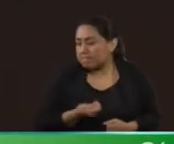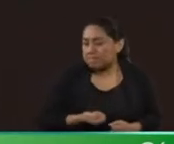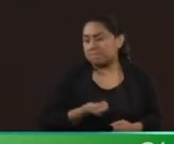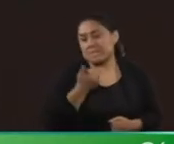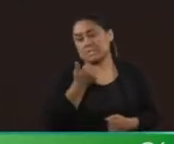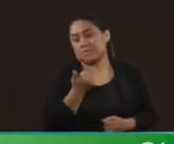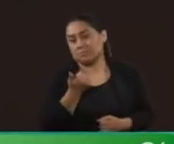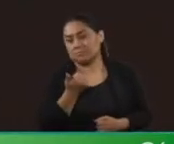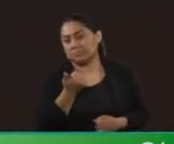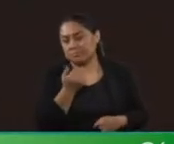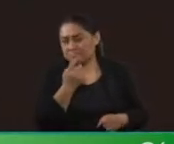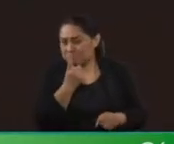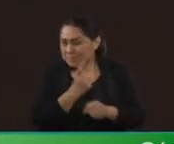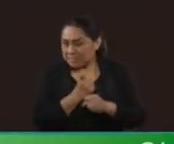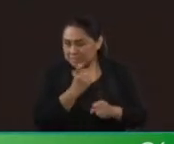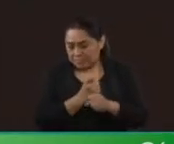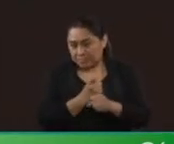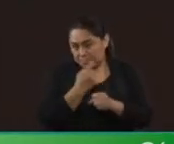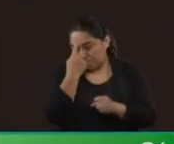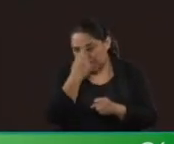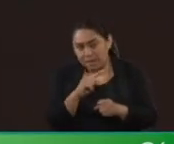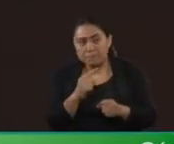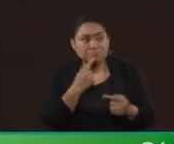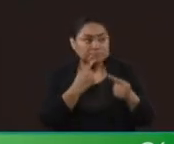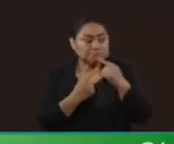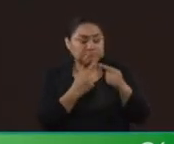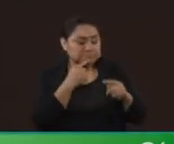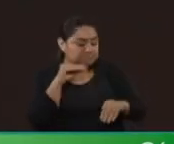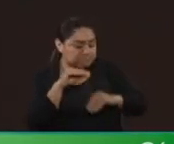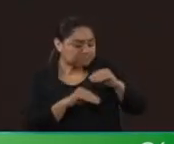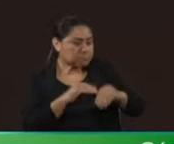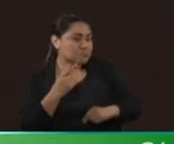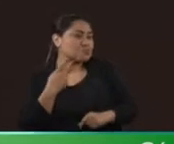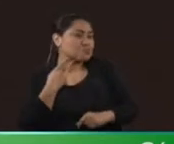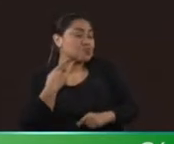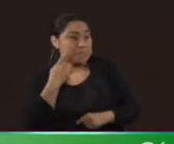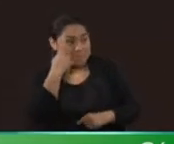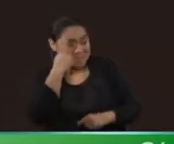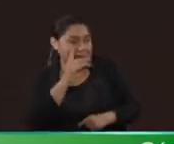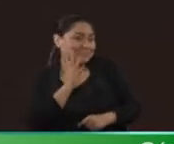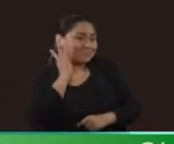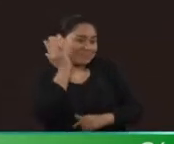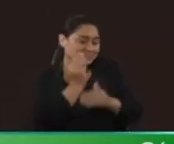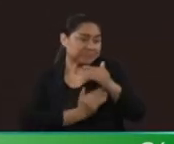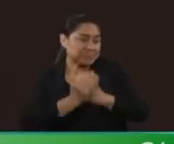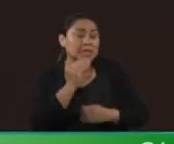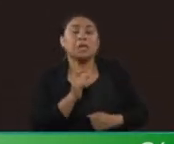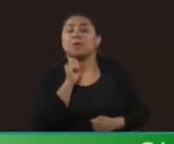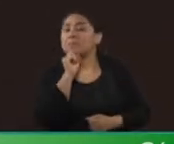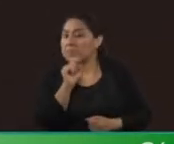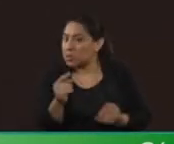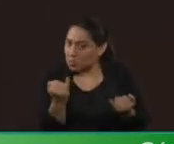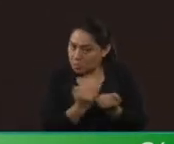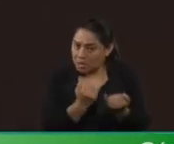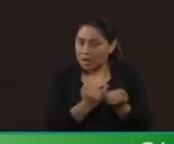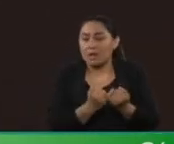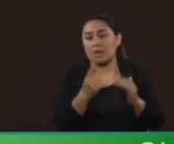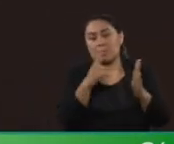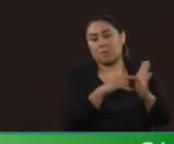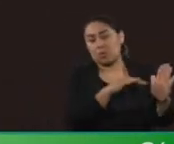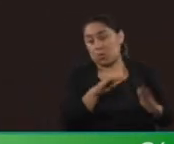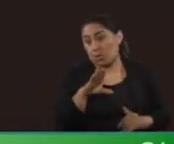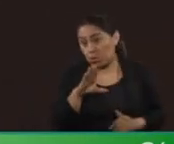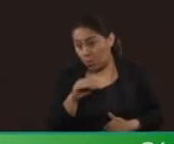política pública para impulsar nuestro desarrollo pero también en 1990